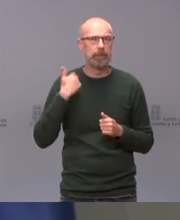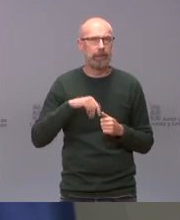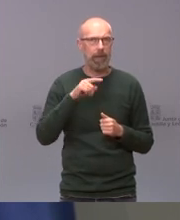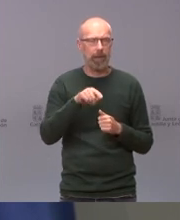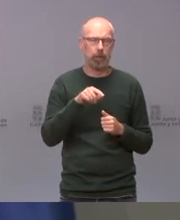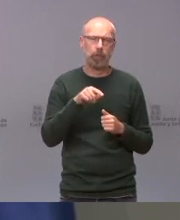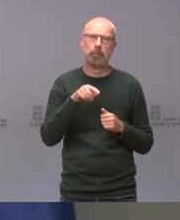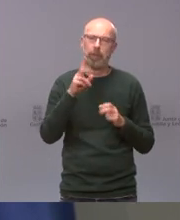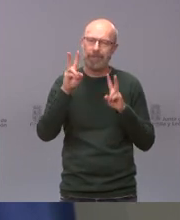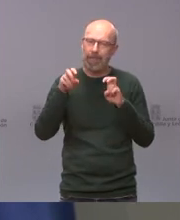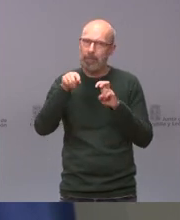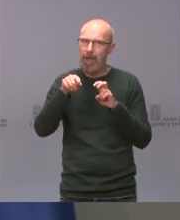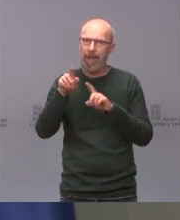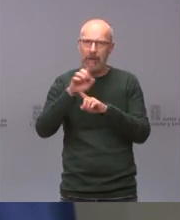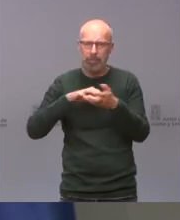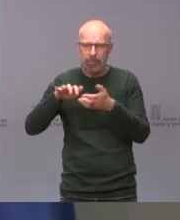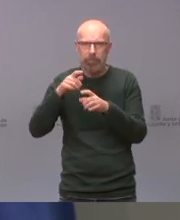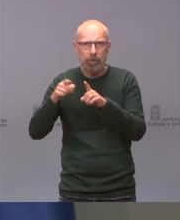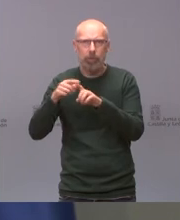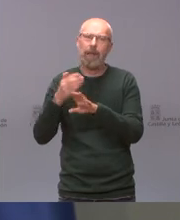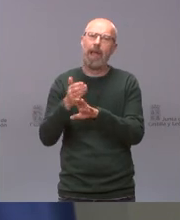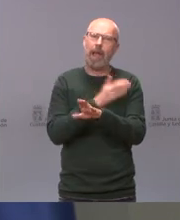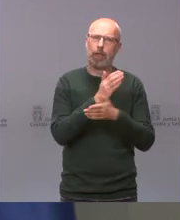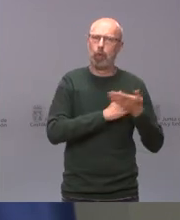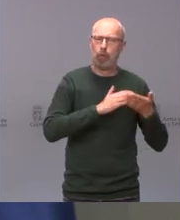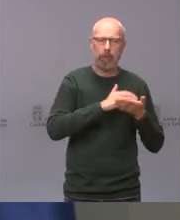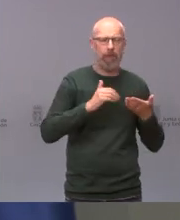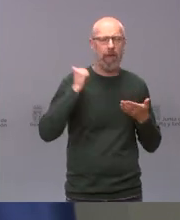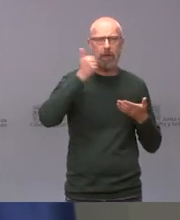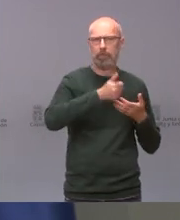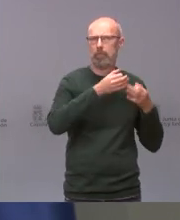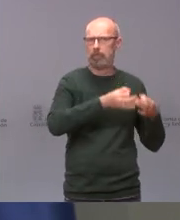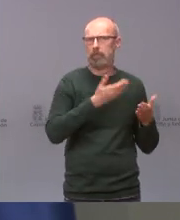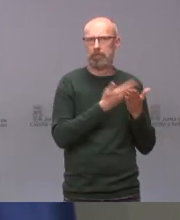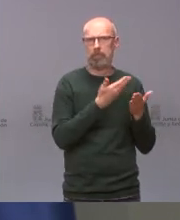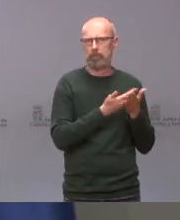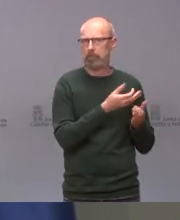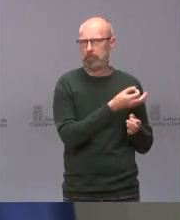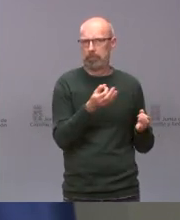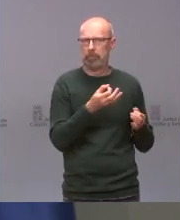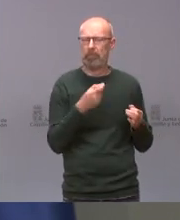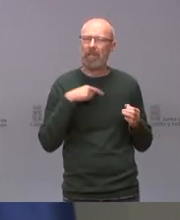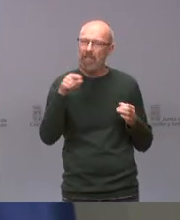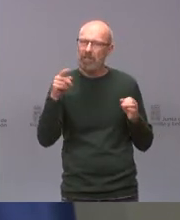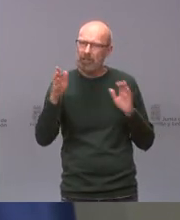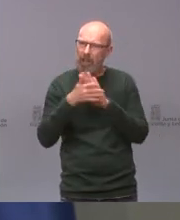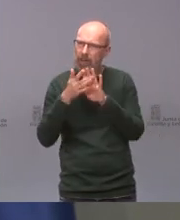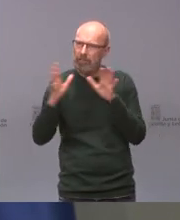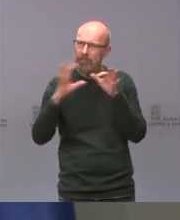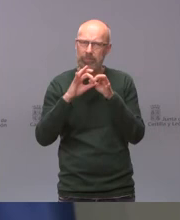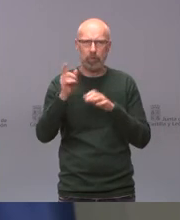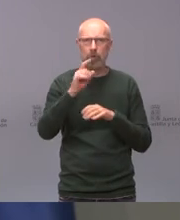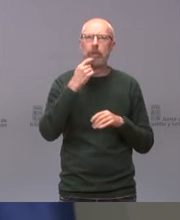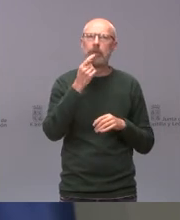antes. Y yo creo que no tiene mucho que ver, tiene que ver con otras cosas, y con otras cosas que son